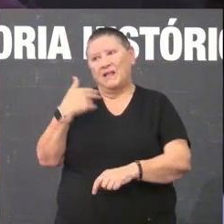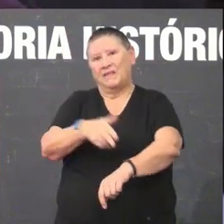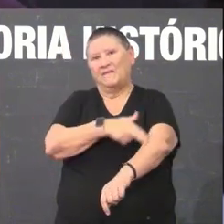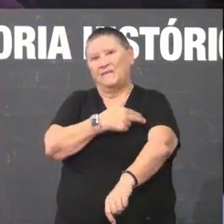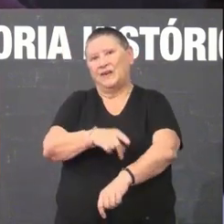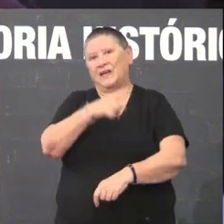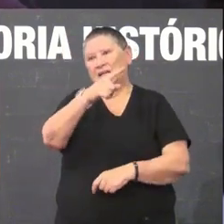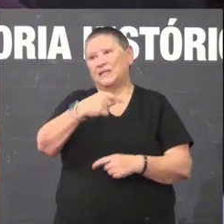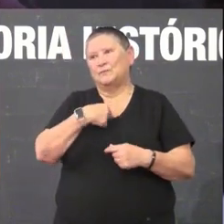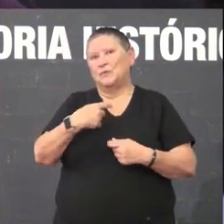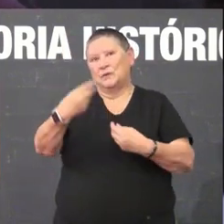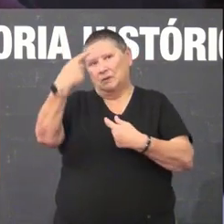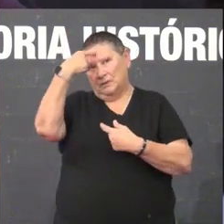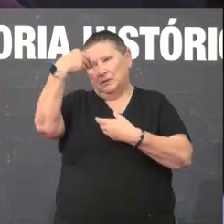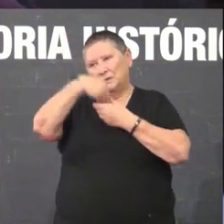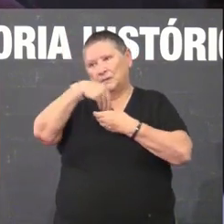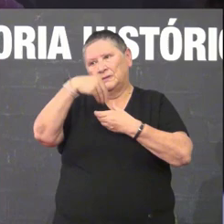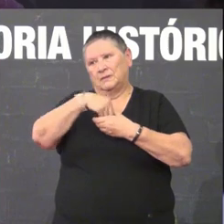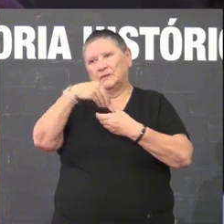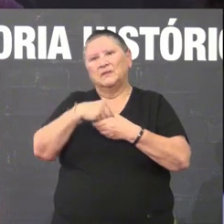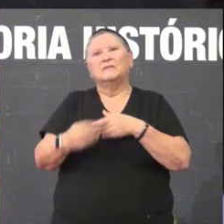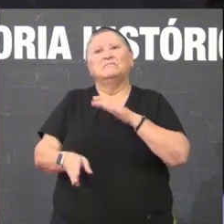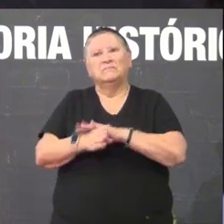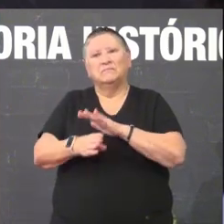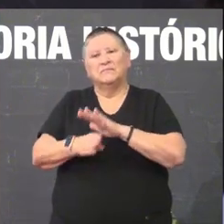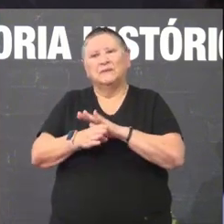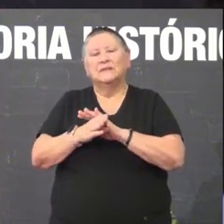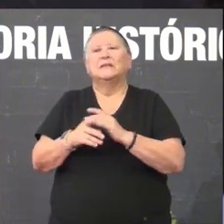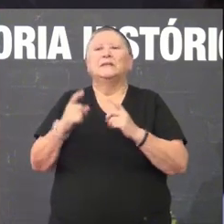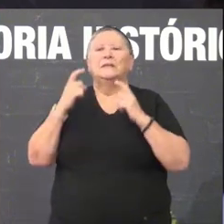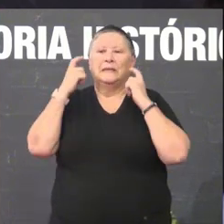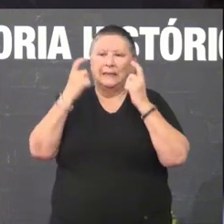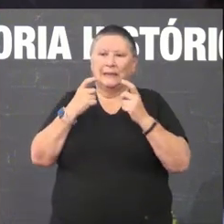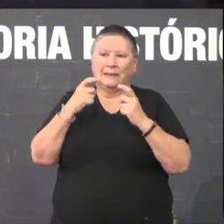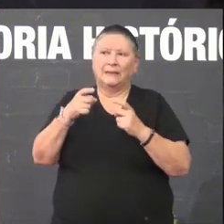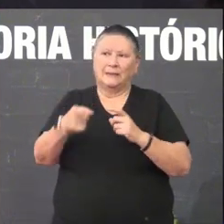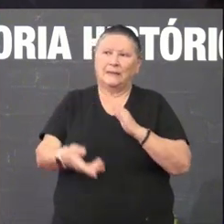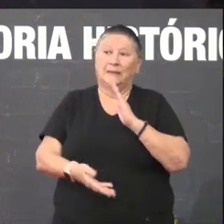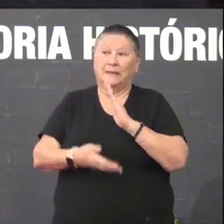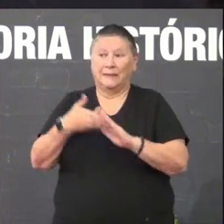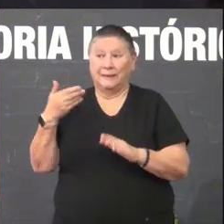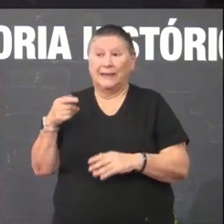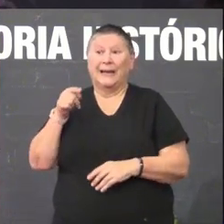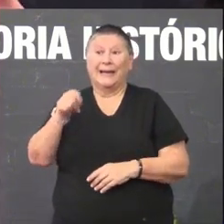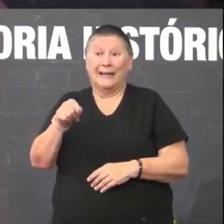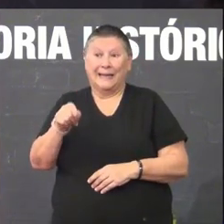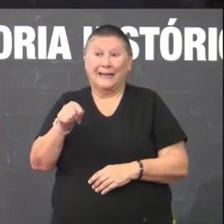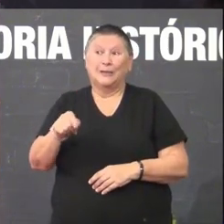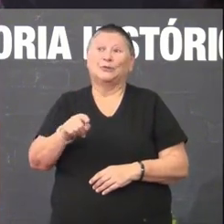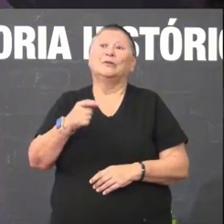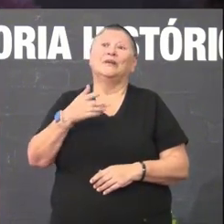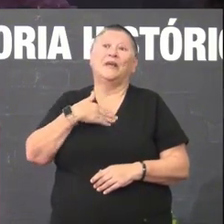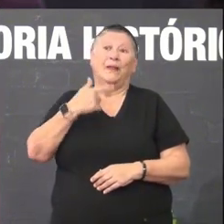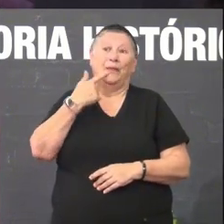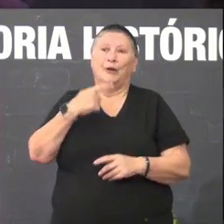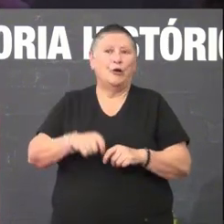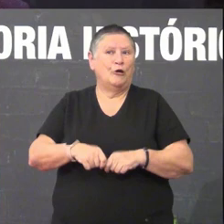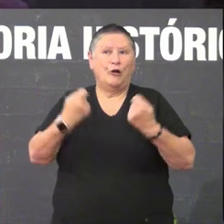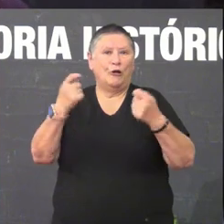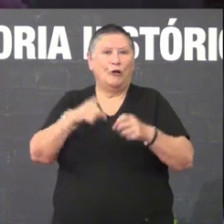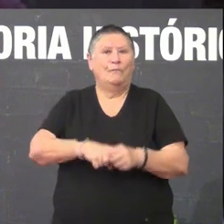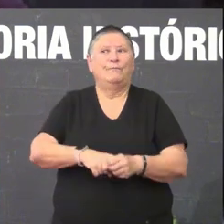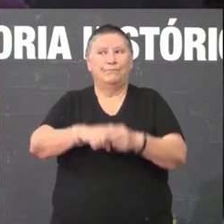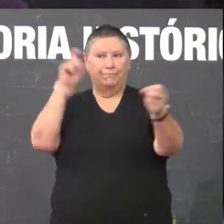se mantiene hasta días en buena medida como resultado de bueno de la no ruptura con el régimen